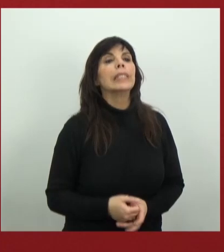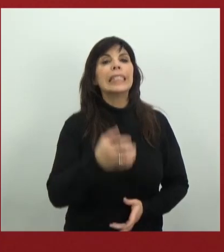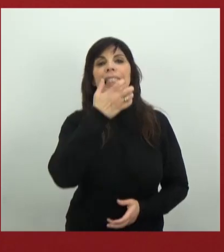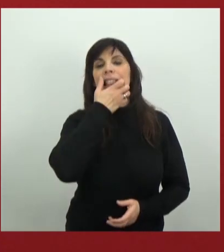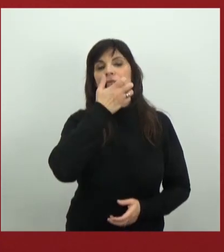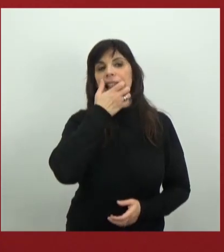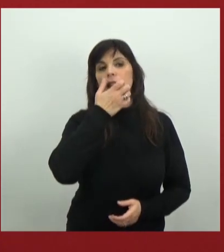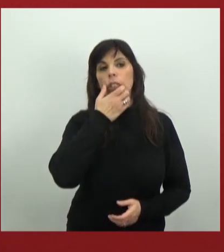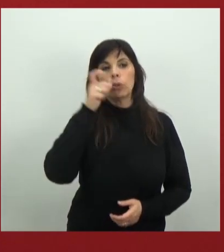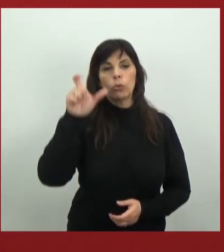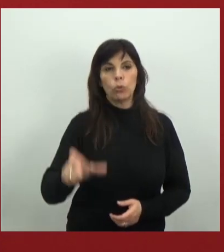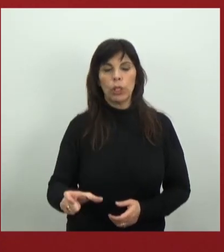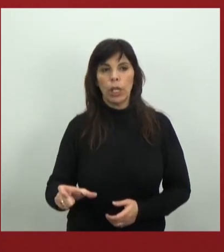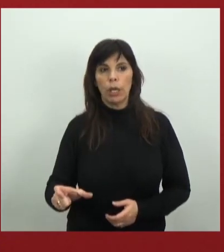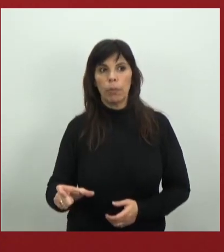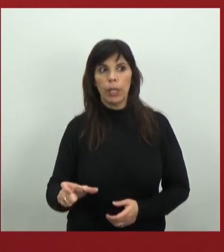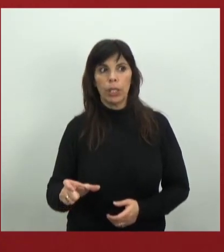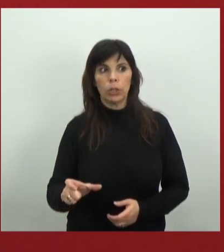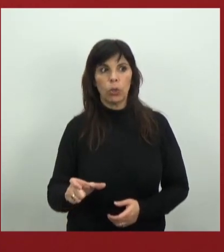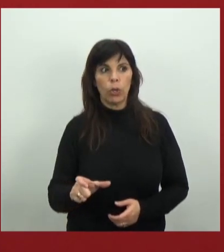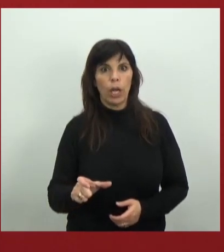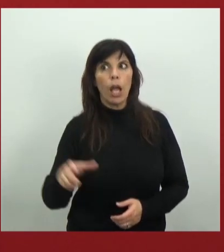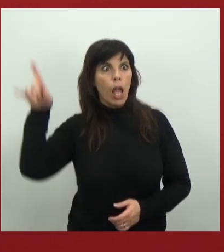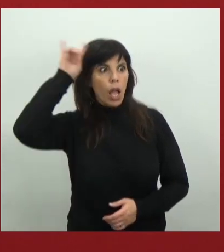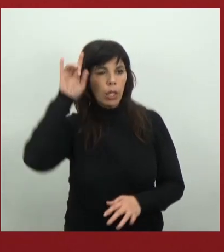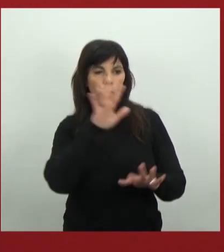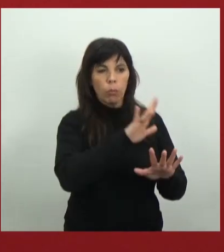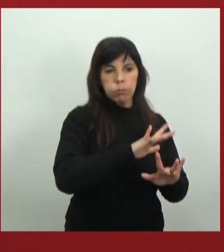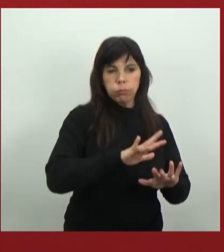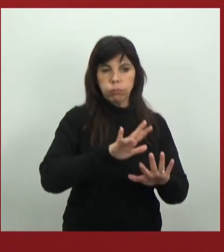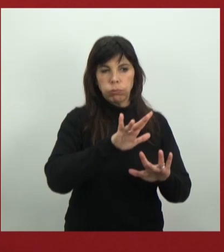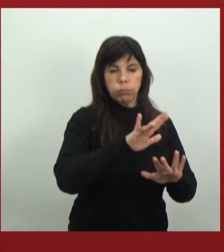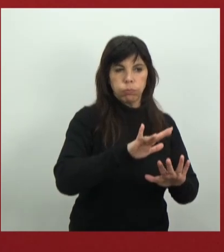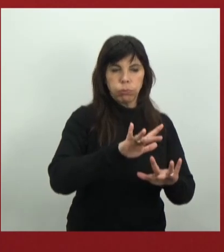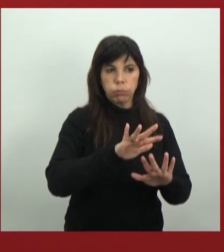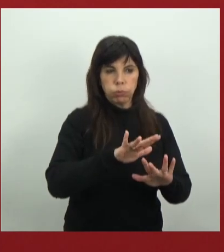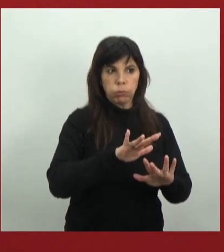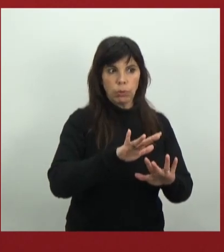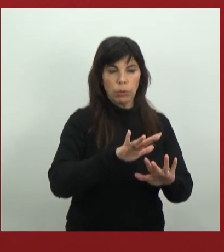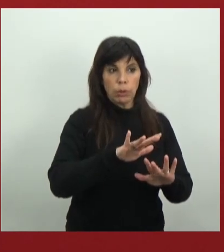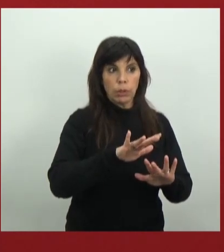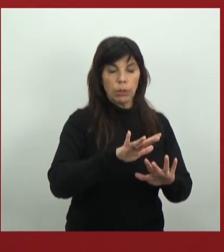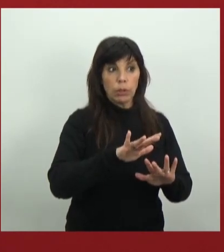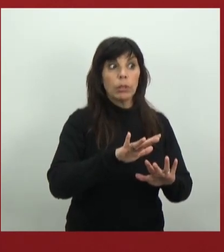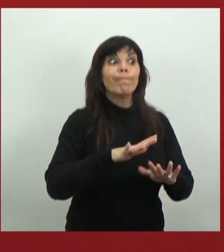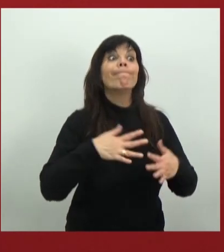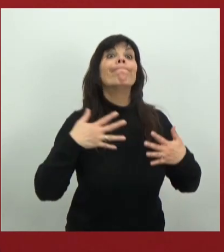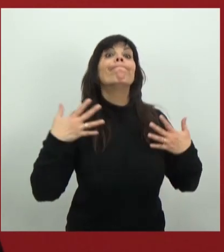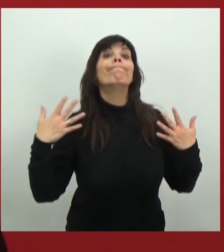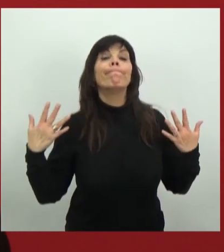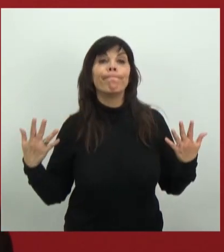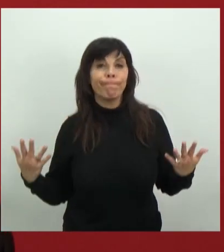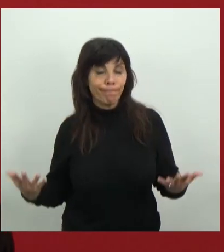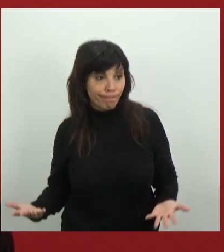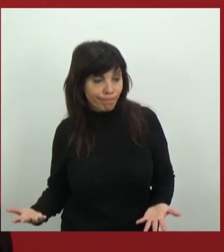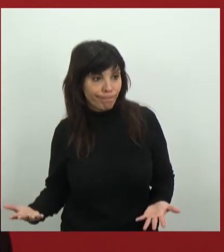influencia demoníaca, mayormente está confusa, engañada, y por eso se cree de abrir